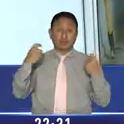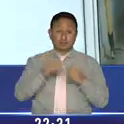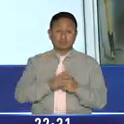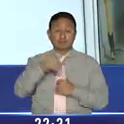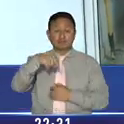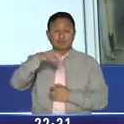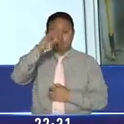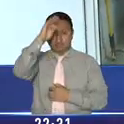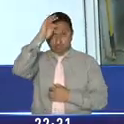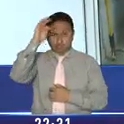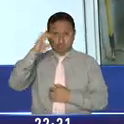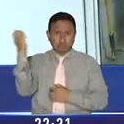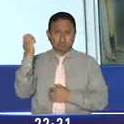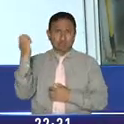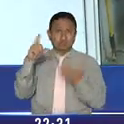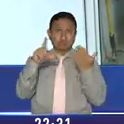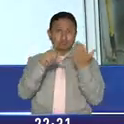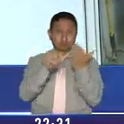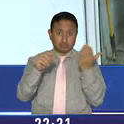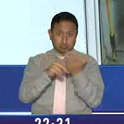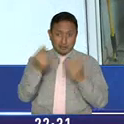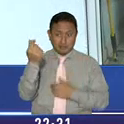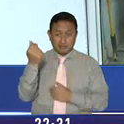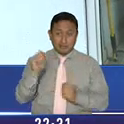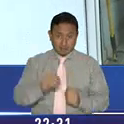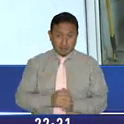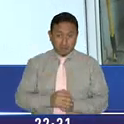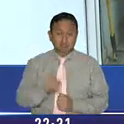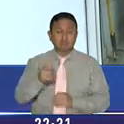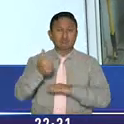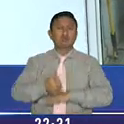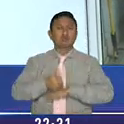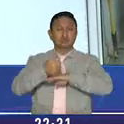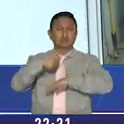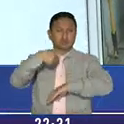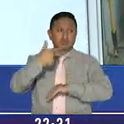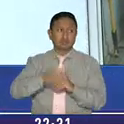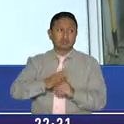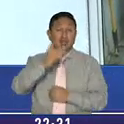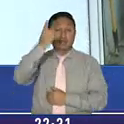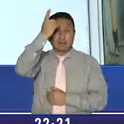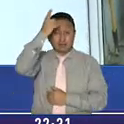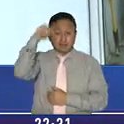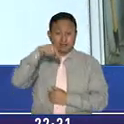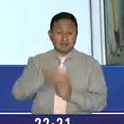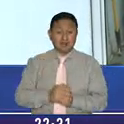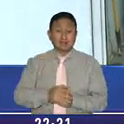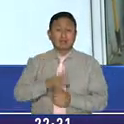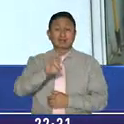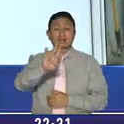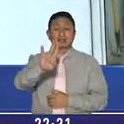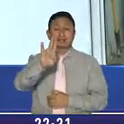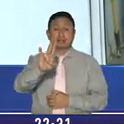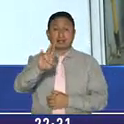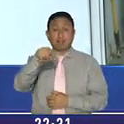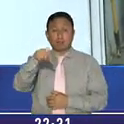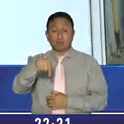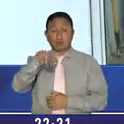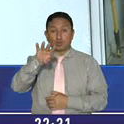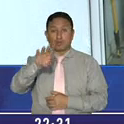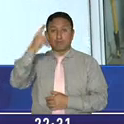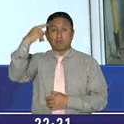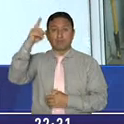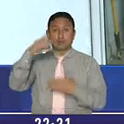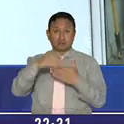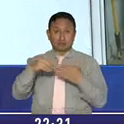se declaró en emergencia financiera. Según sus autoridades, el IES les adeuda cerca de 7.4 millones de dólares por atención médica